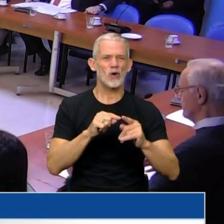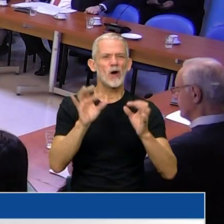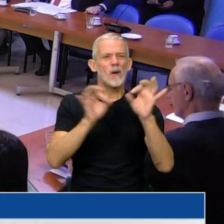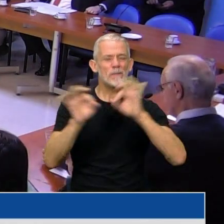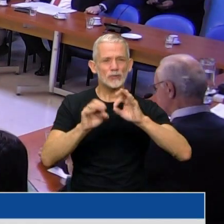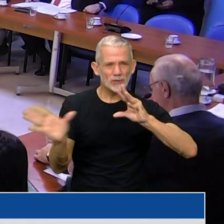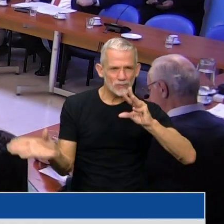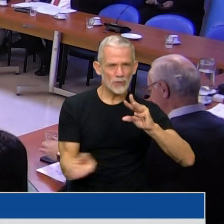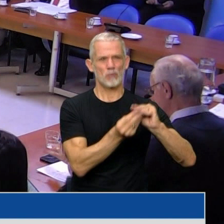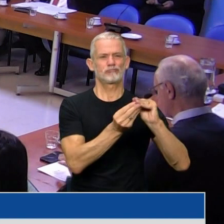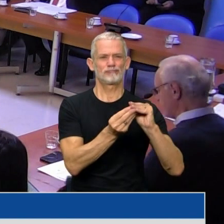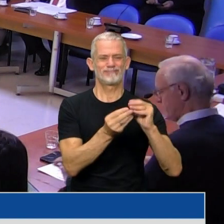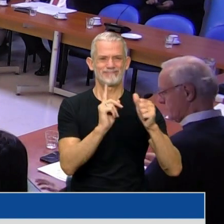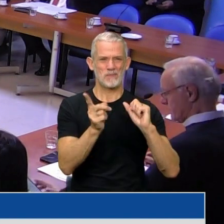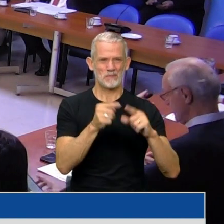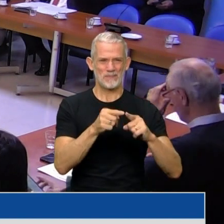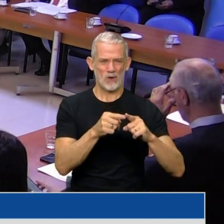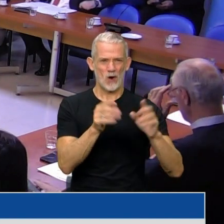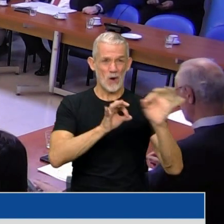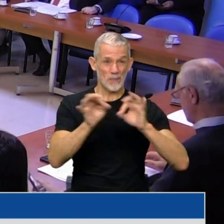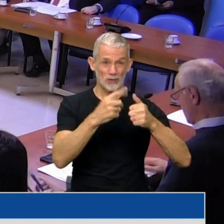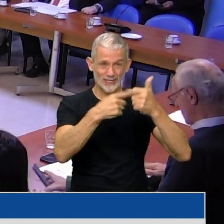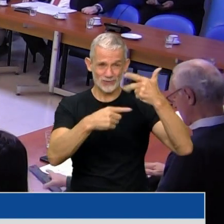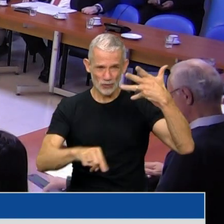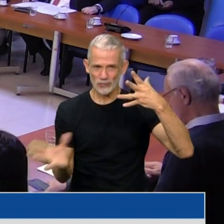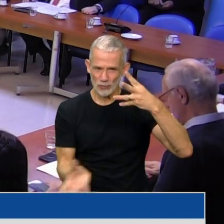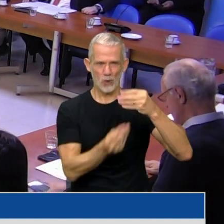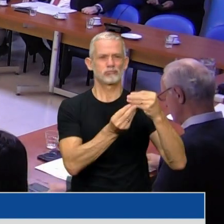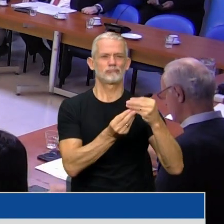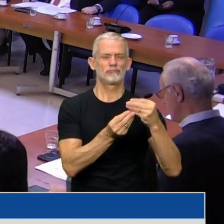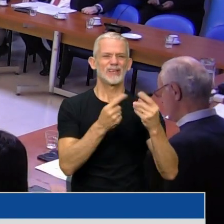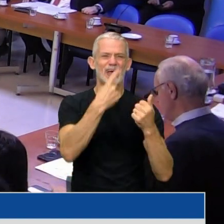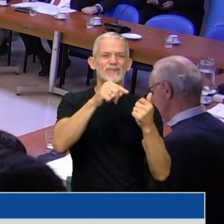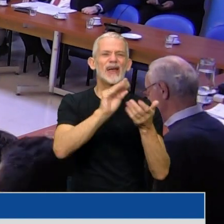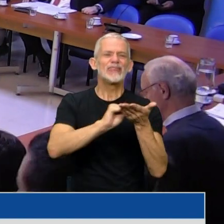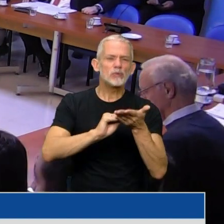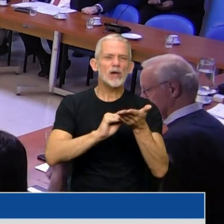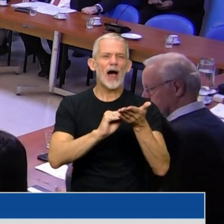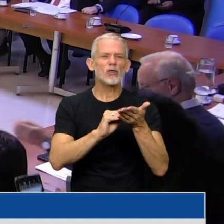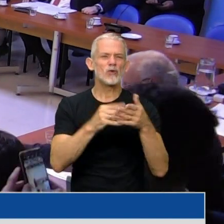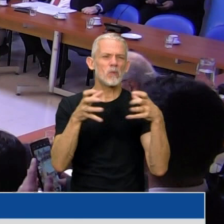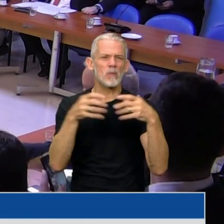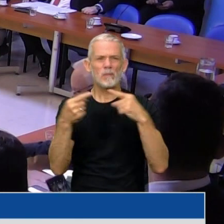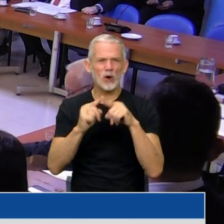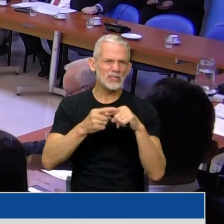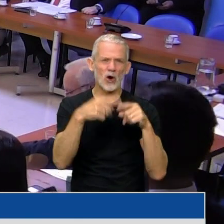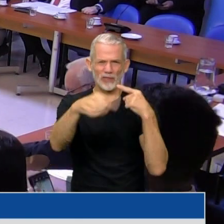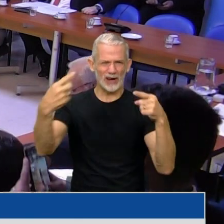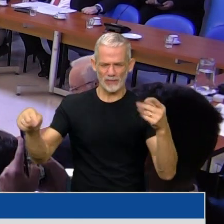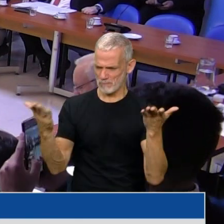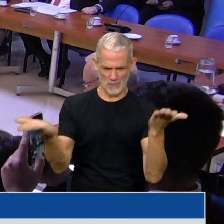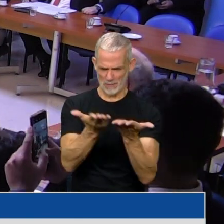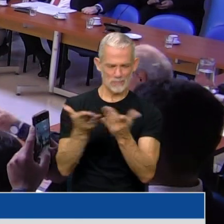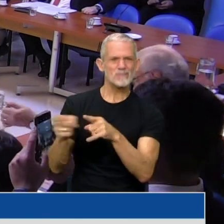unificamos con estos proyectos que recién contaban, de distintos diputados, distintas fuerzas. Hubo un proyecto